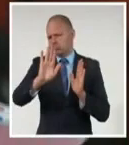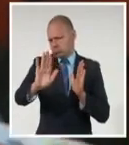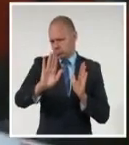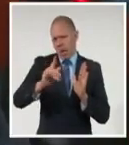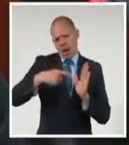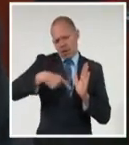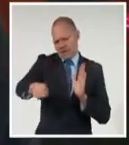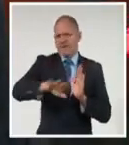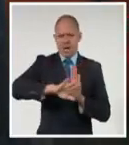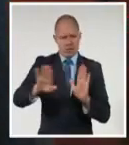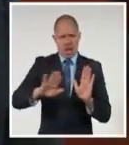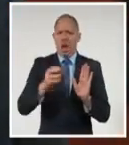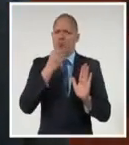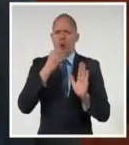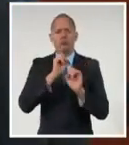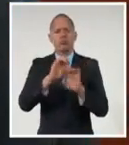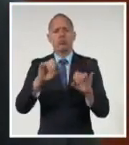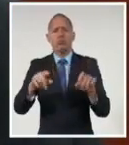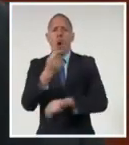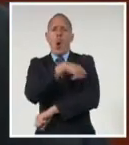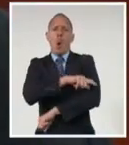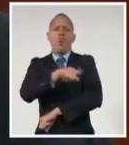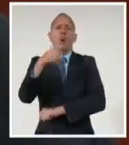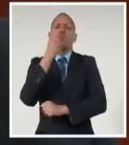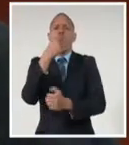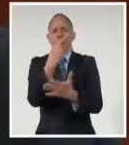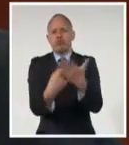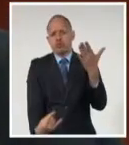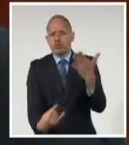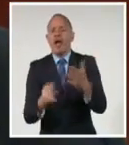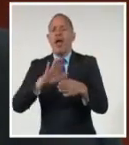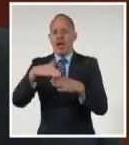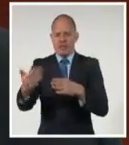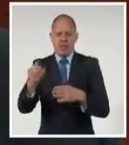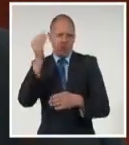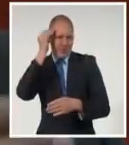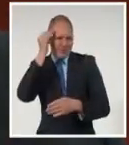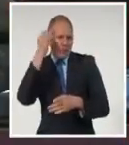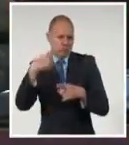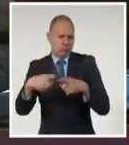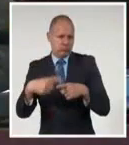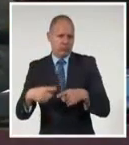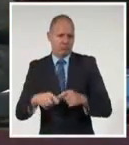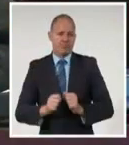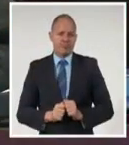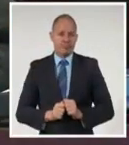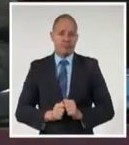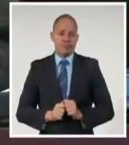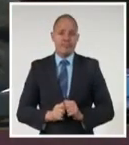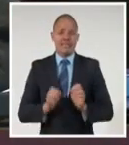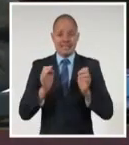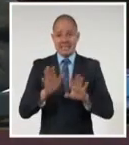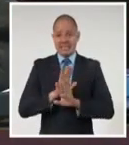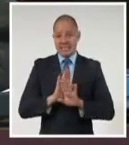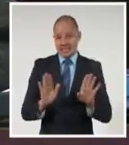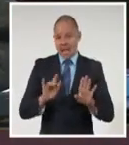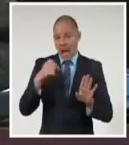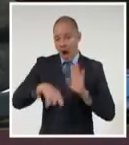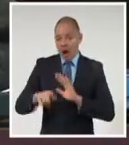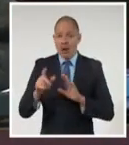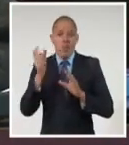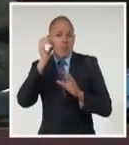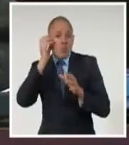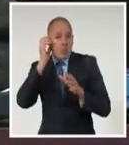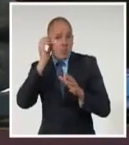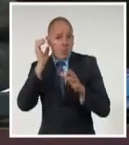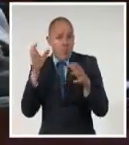estudio por parte de la población y su enriquecimiento con los criterios emitidos al respecto. Pero por otra parte, Miriam Brito, la presidenta de la Comisión